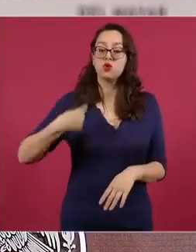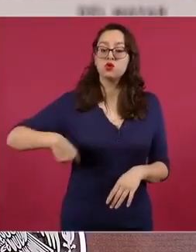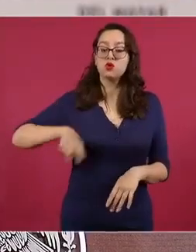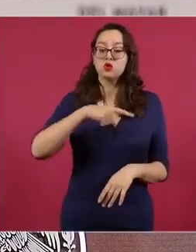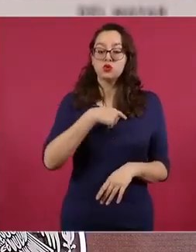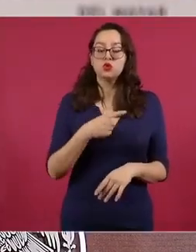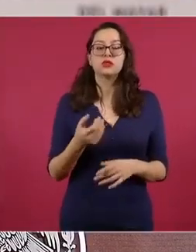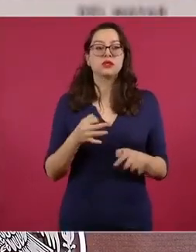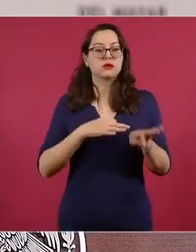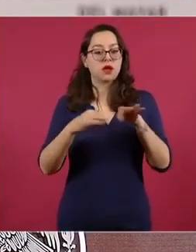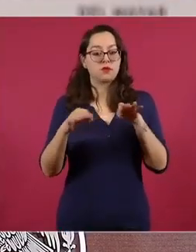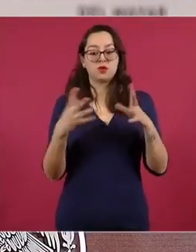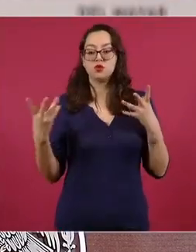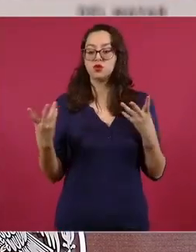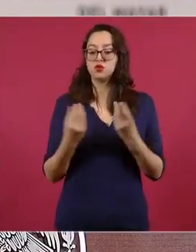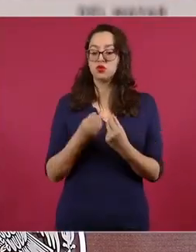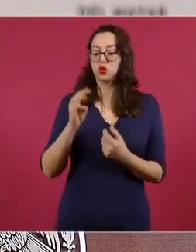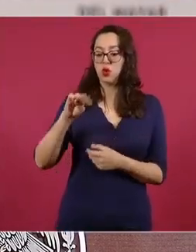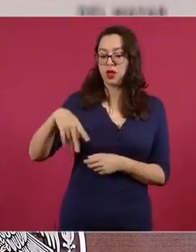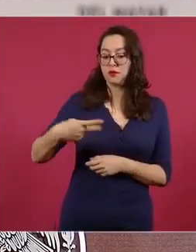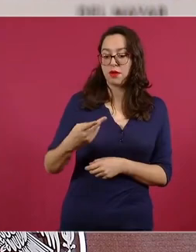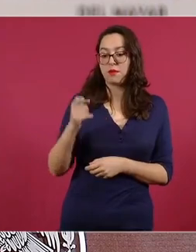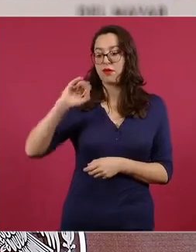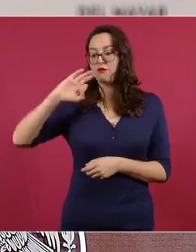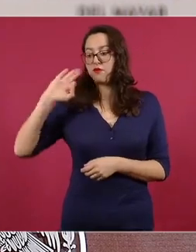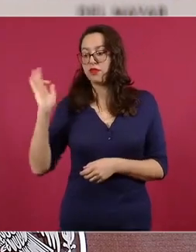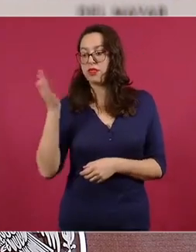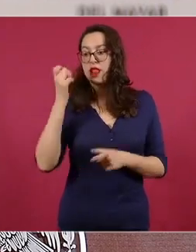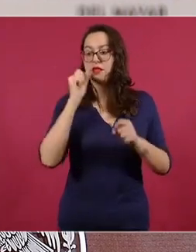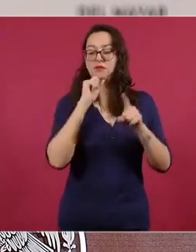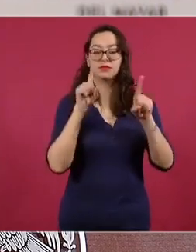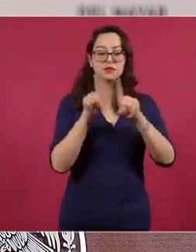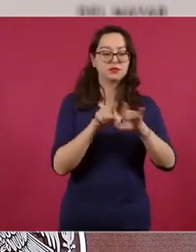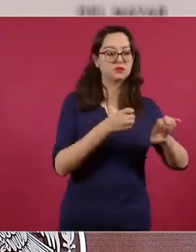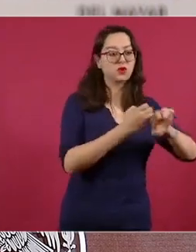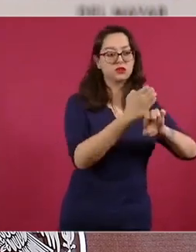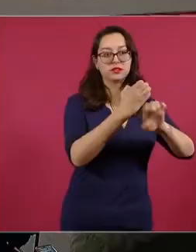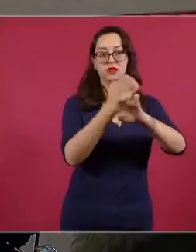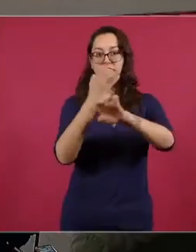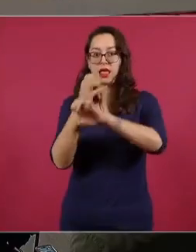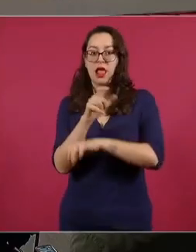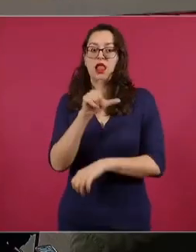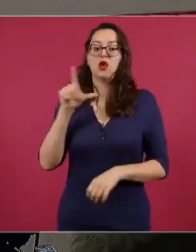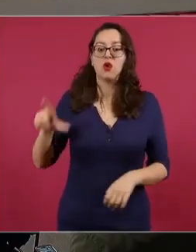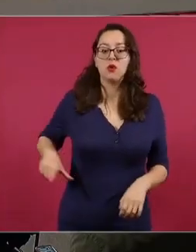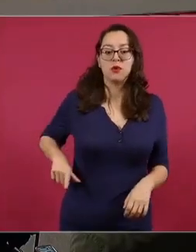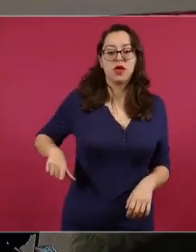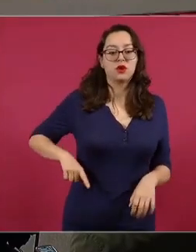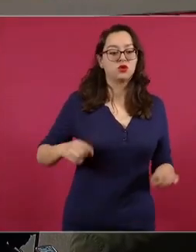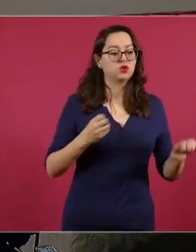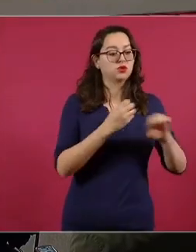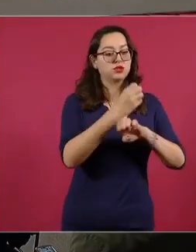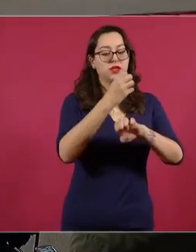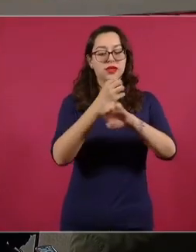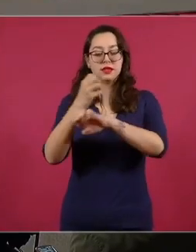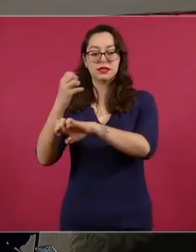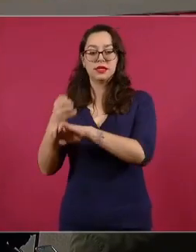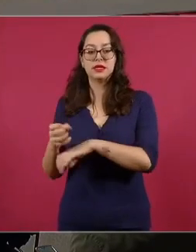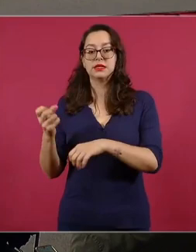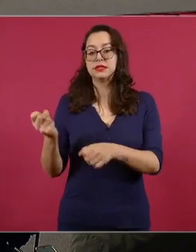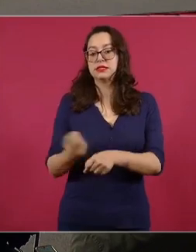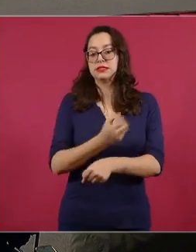públicos de las entidades federativas, los propios gobiernos de las entidades, los organismos de la función